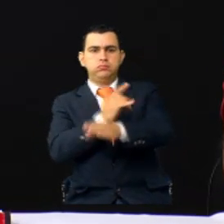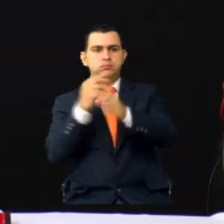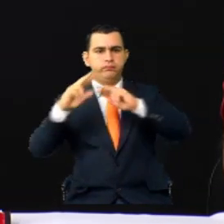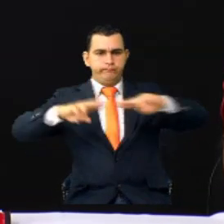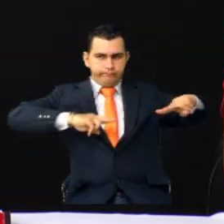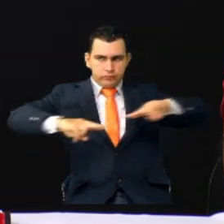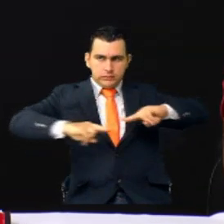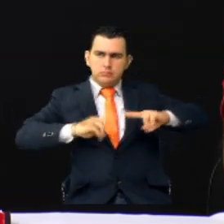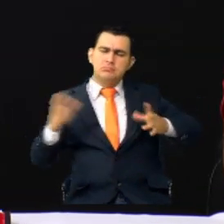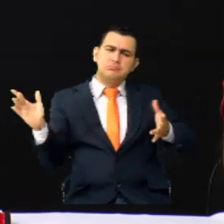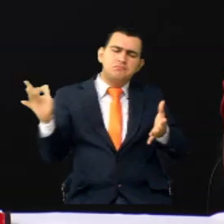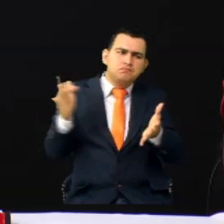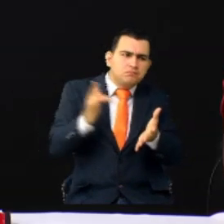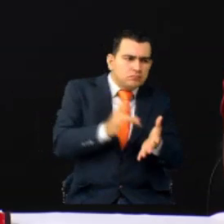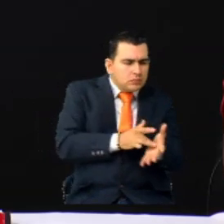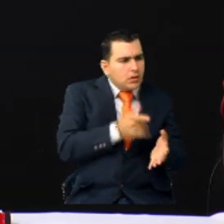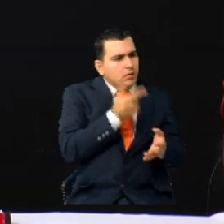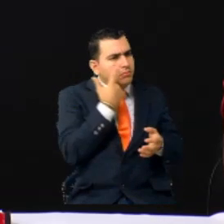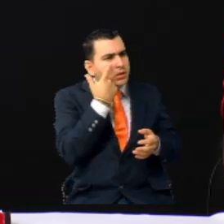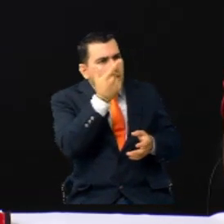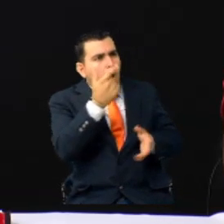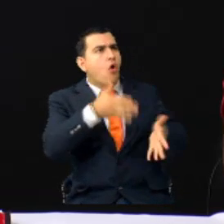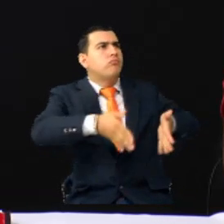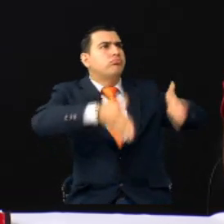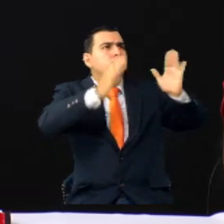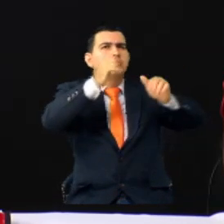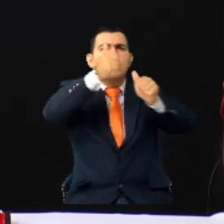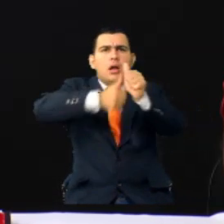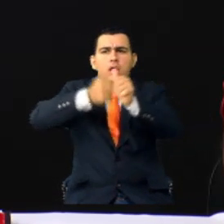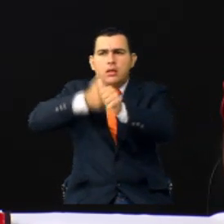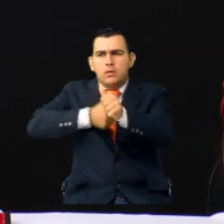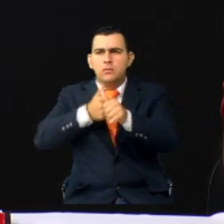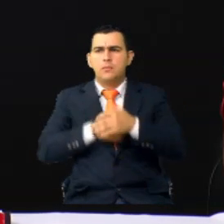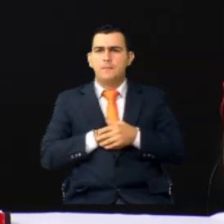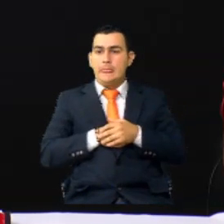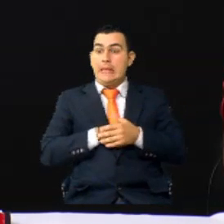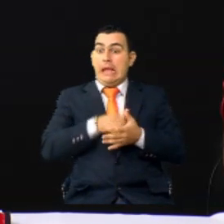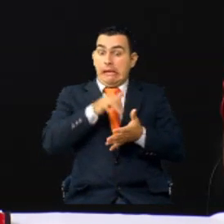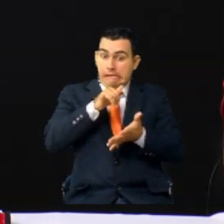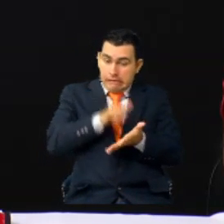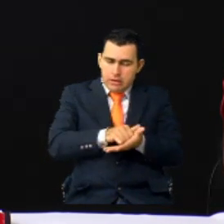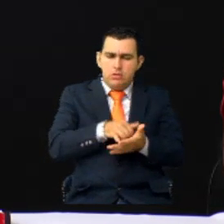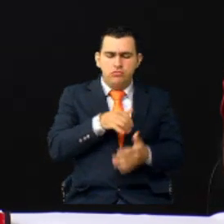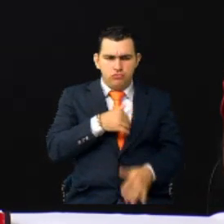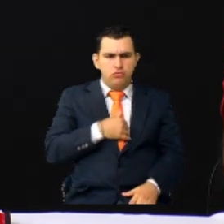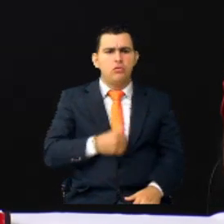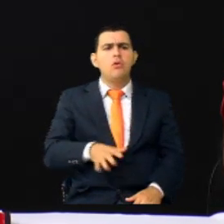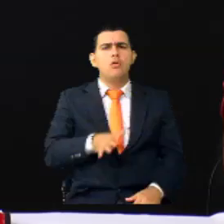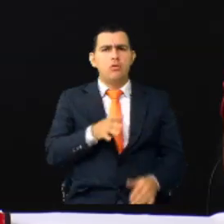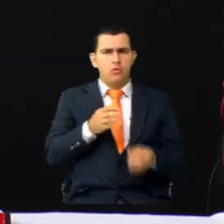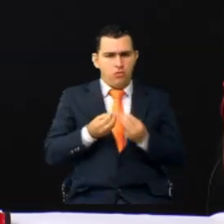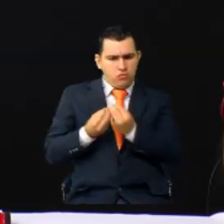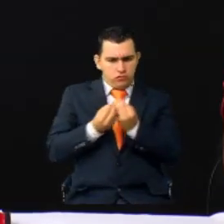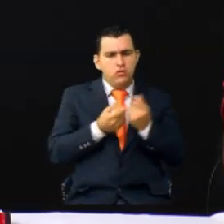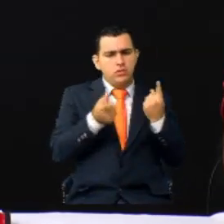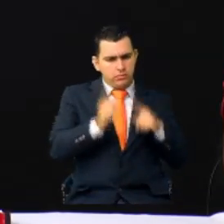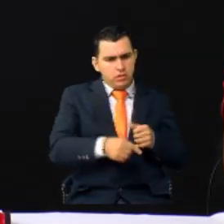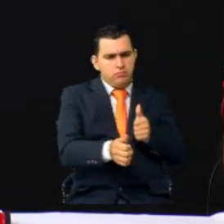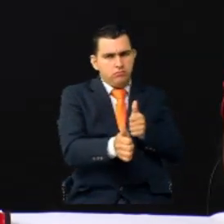vigilancia, revisando la situación de cada uno de ellos. Allí estuvo haciendo presencia del Consejo Municipal,